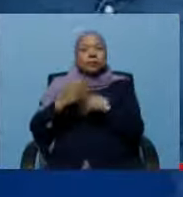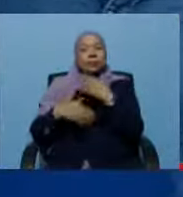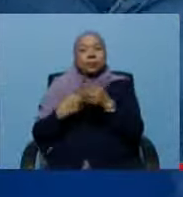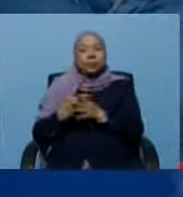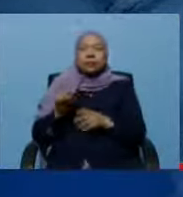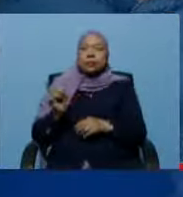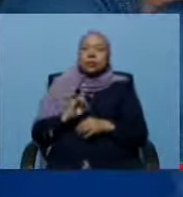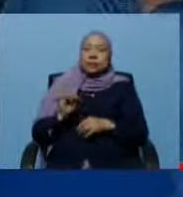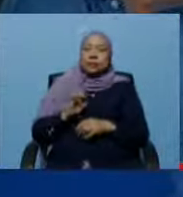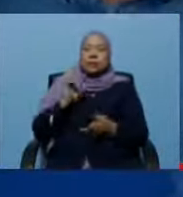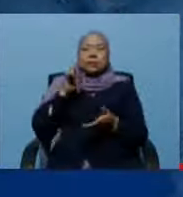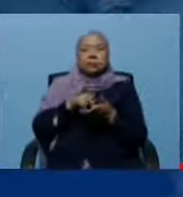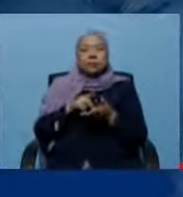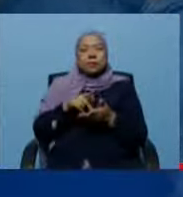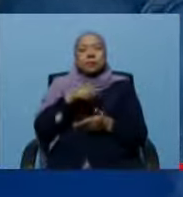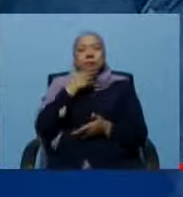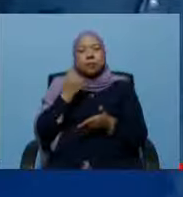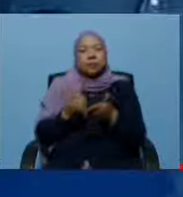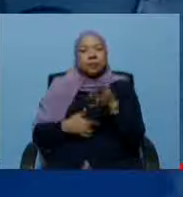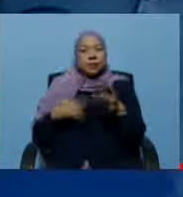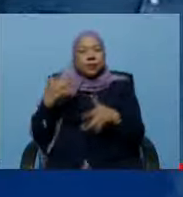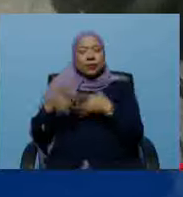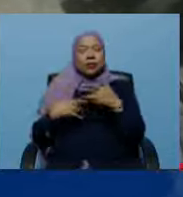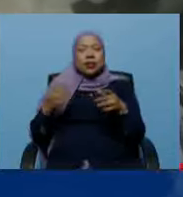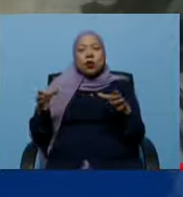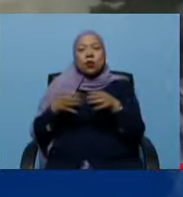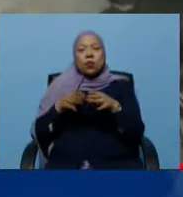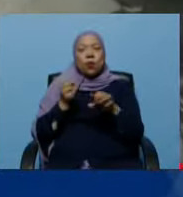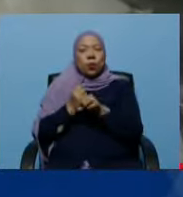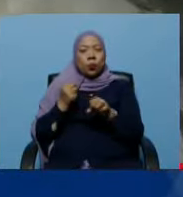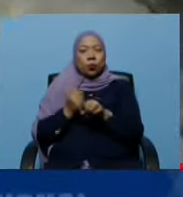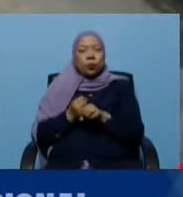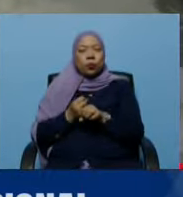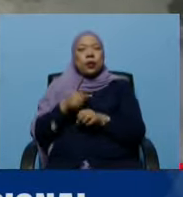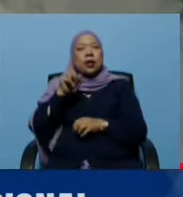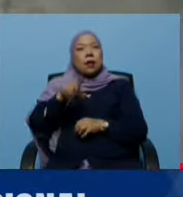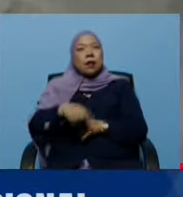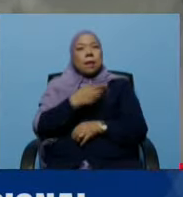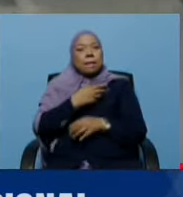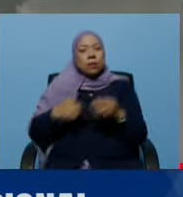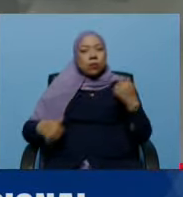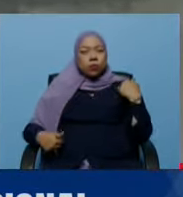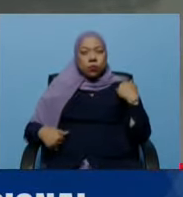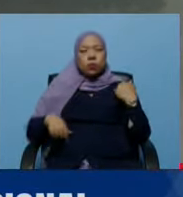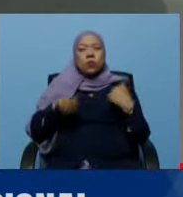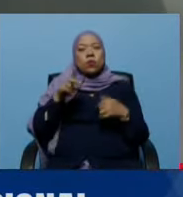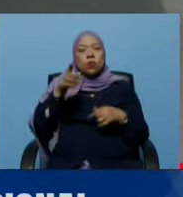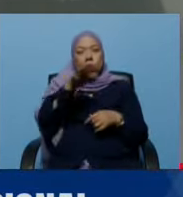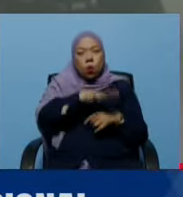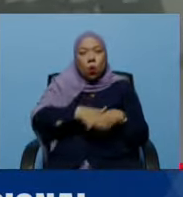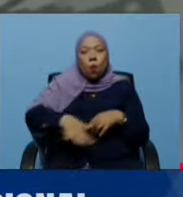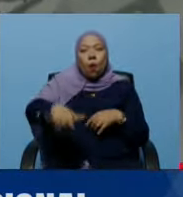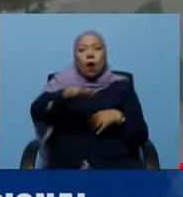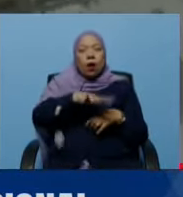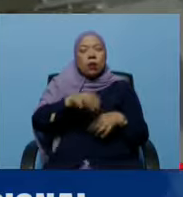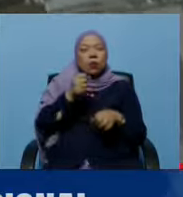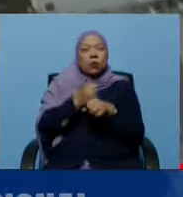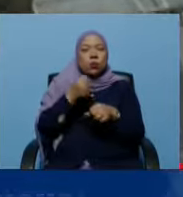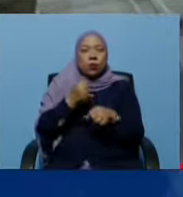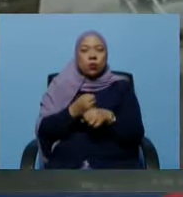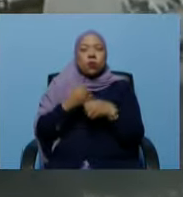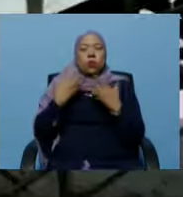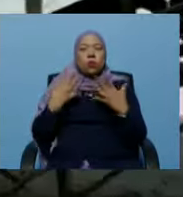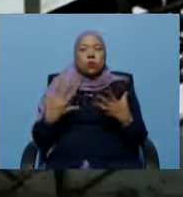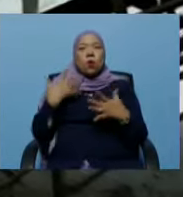metálica para la actividad agrícola. Estamos hablando, presidente, de un área de